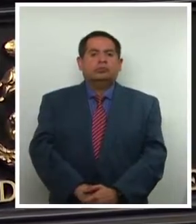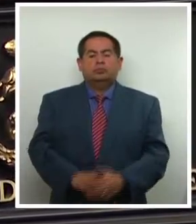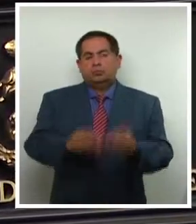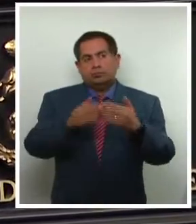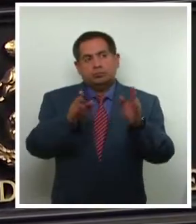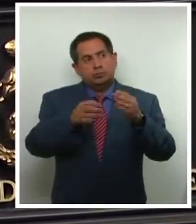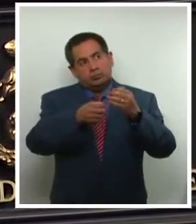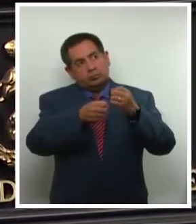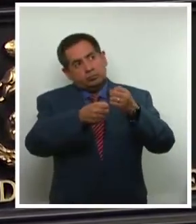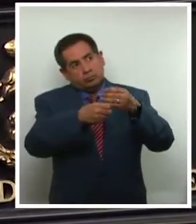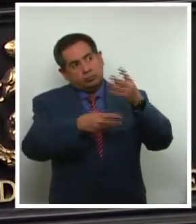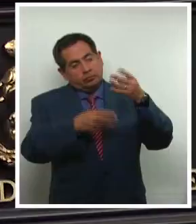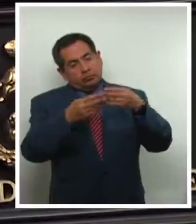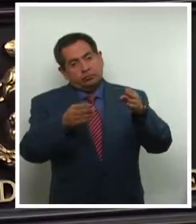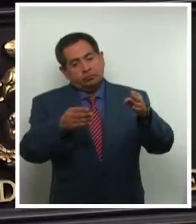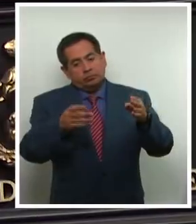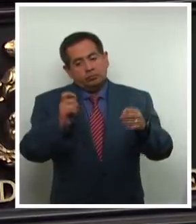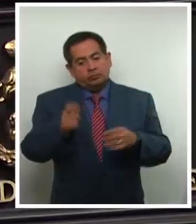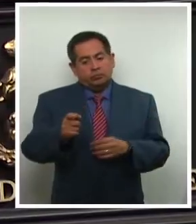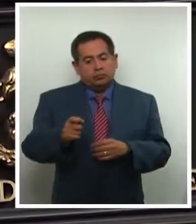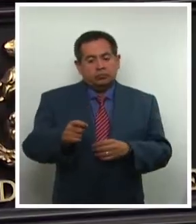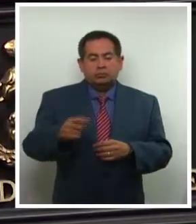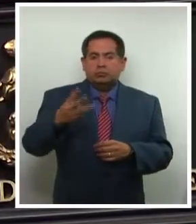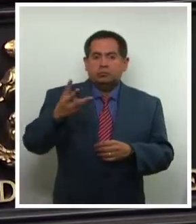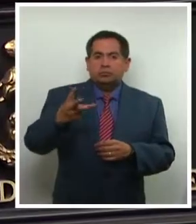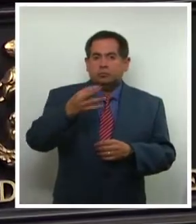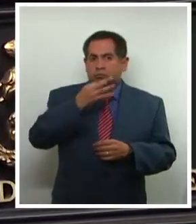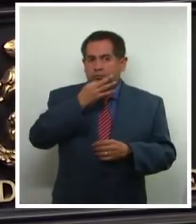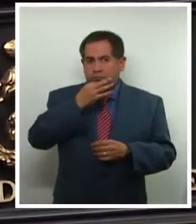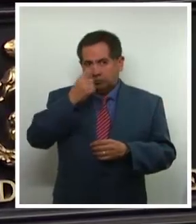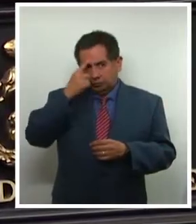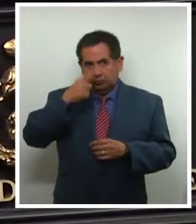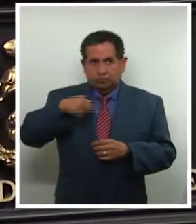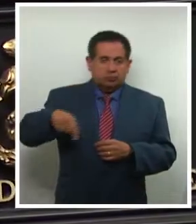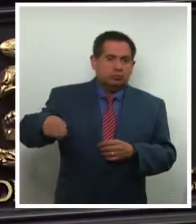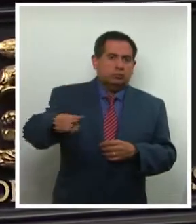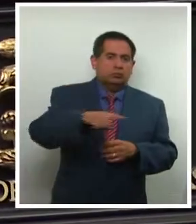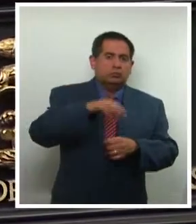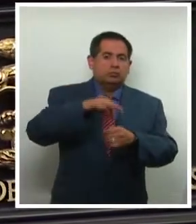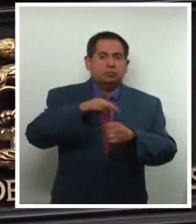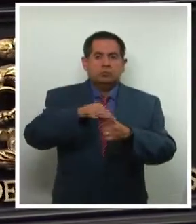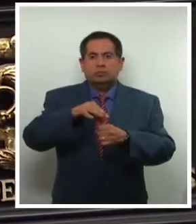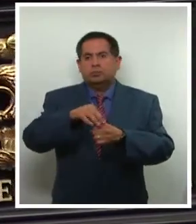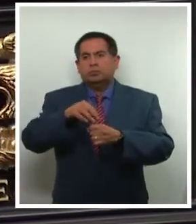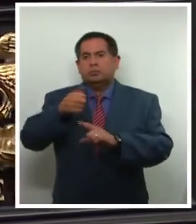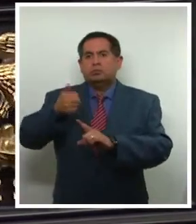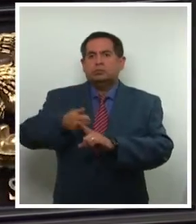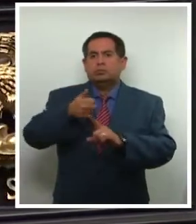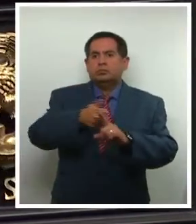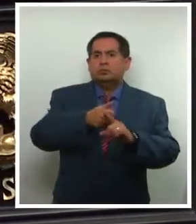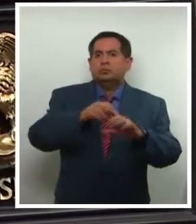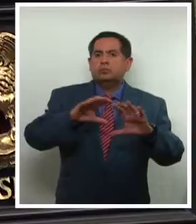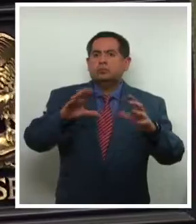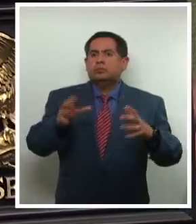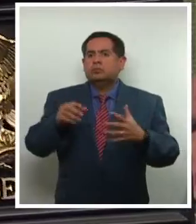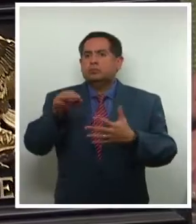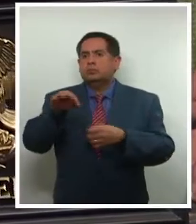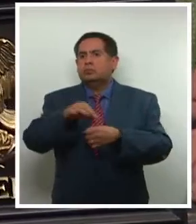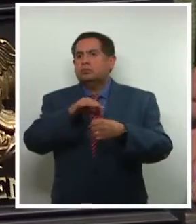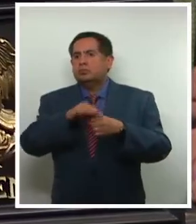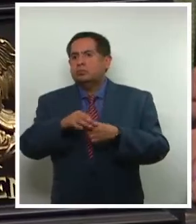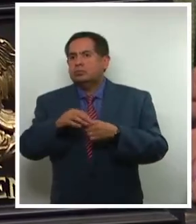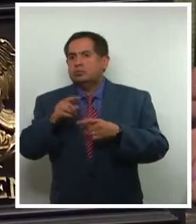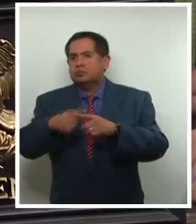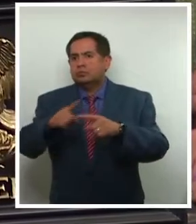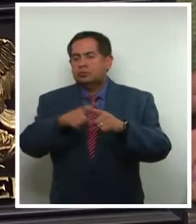Ábrase el sistema electrónico por 3 minutos para proceder a la votación en lo general de